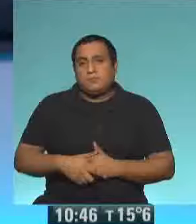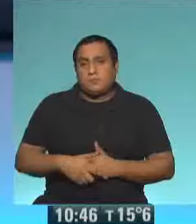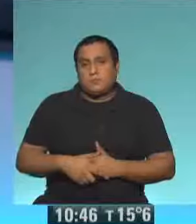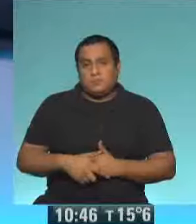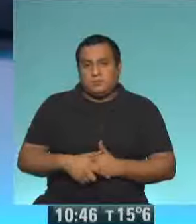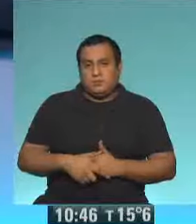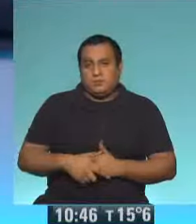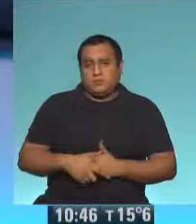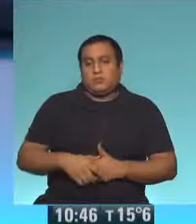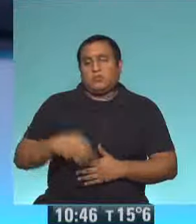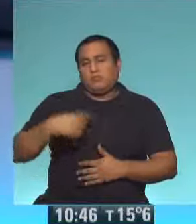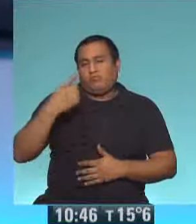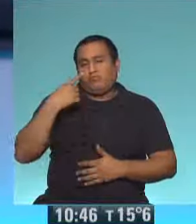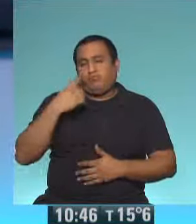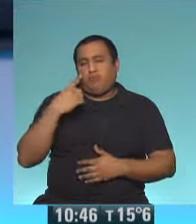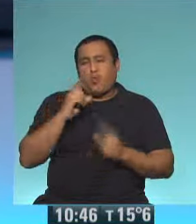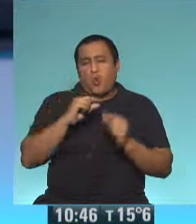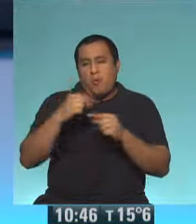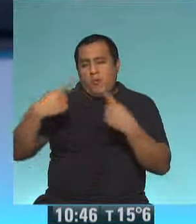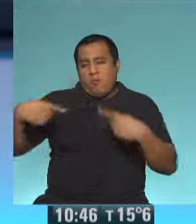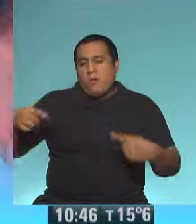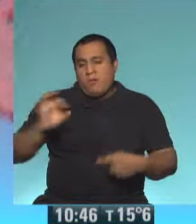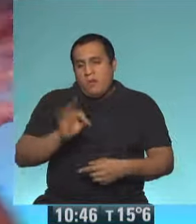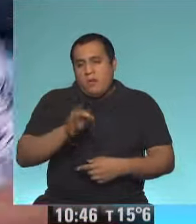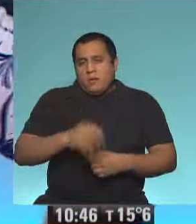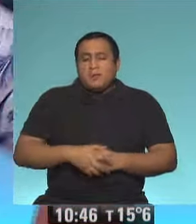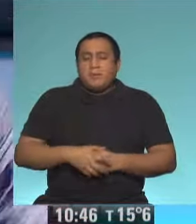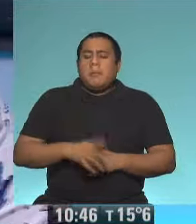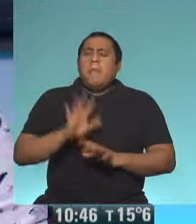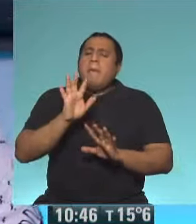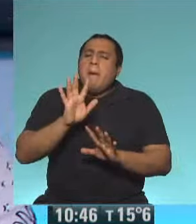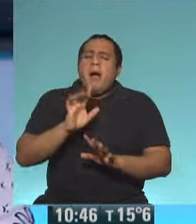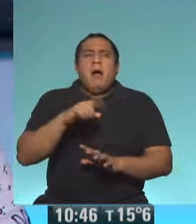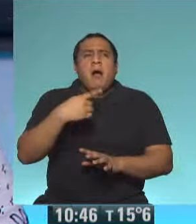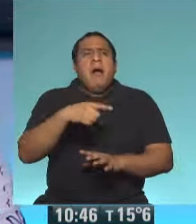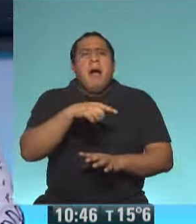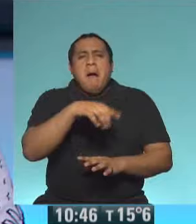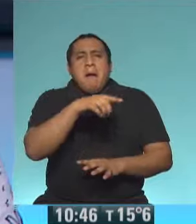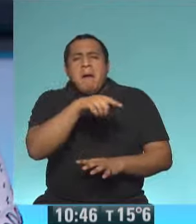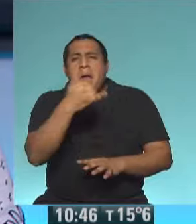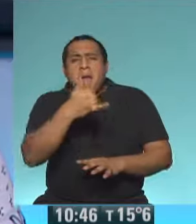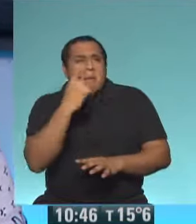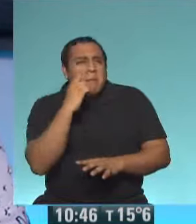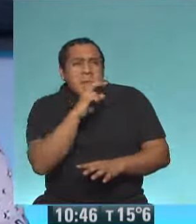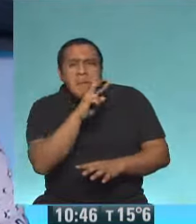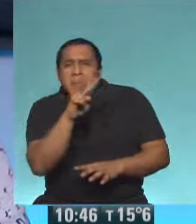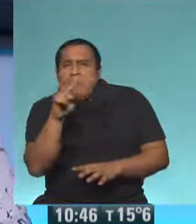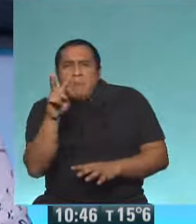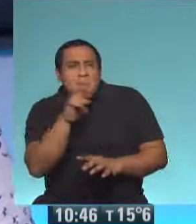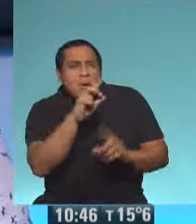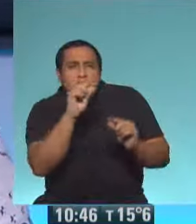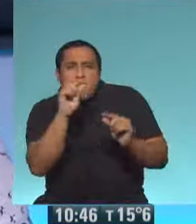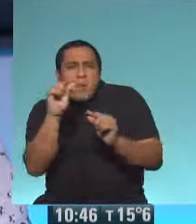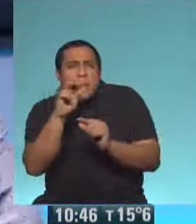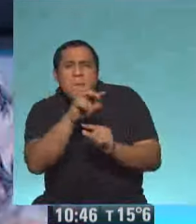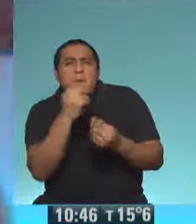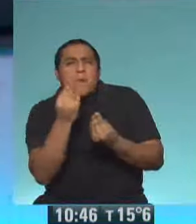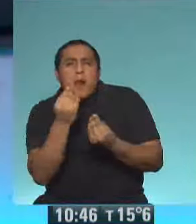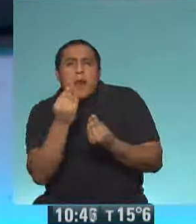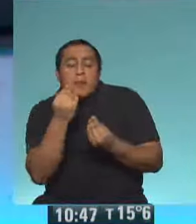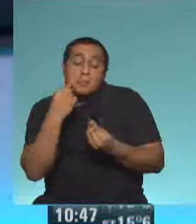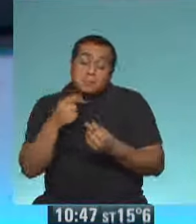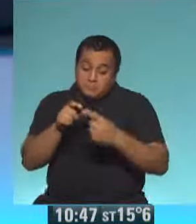habíamos conocido un montón de números. ¿Sí? ¿Y en qué otros lugares había números que estuvimos trabajando en la primera parte del año? Control remoto.